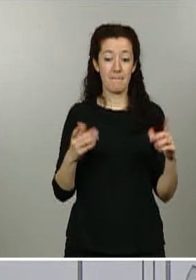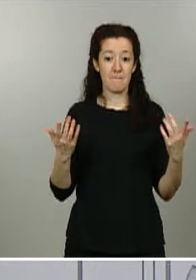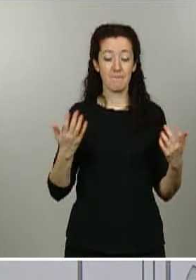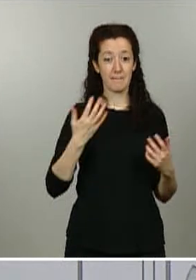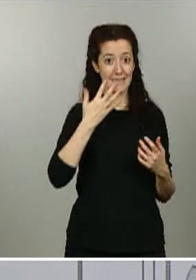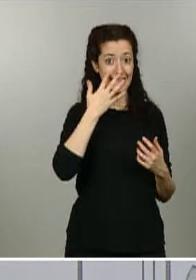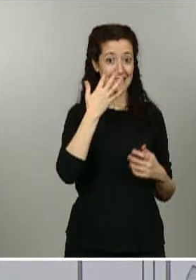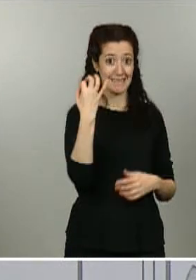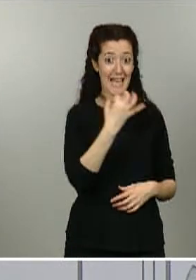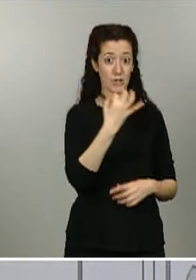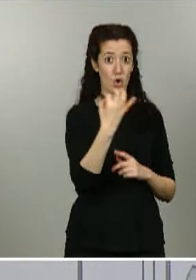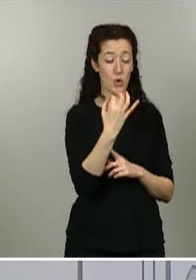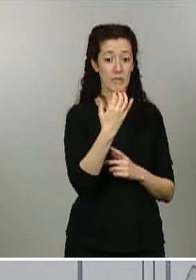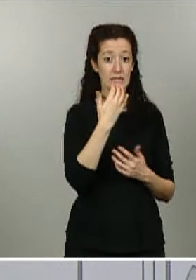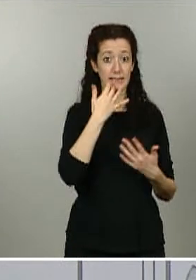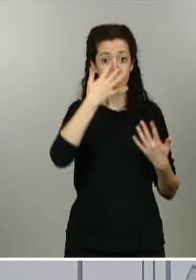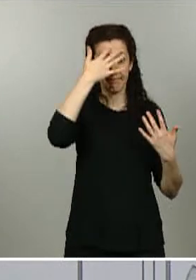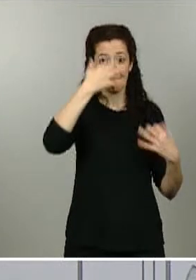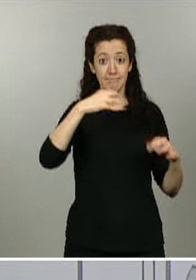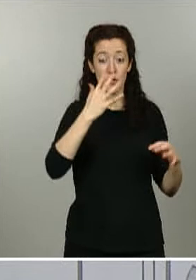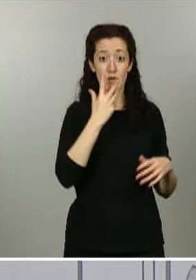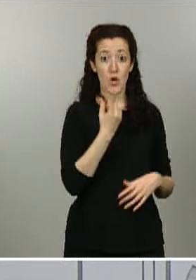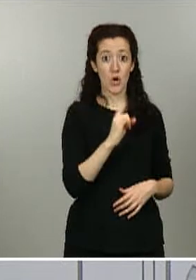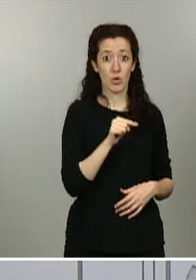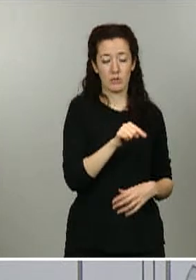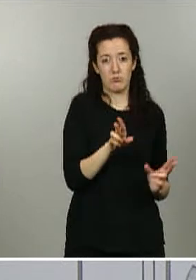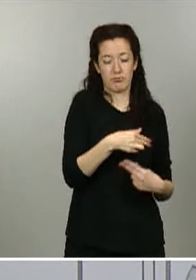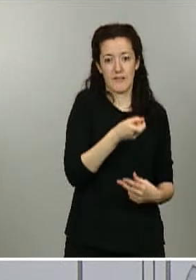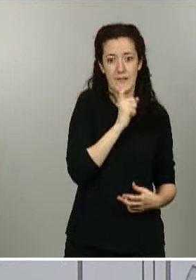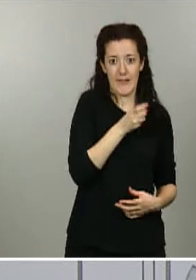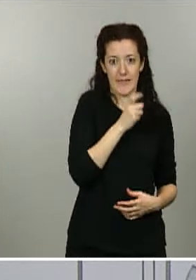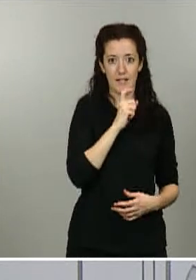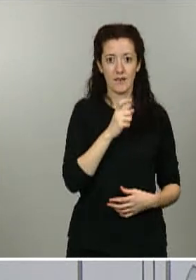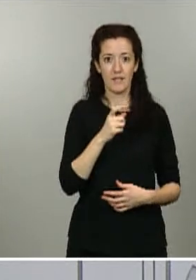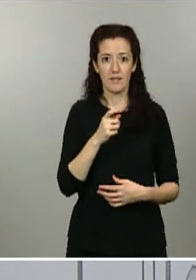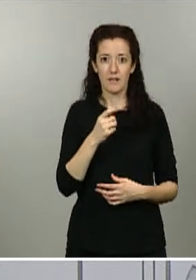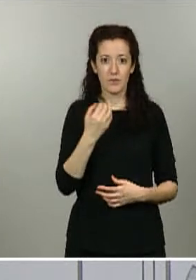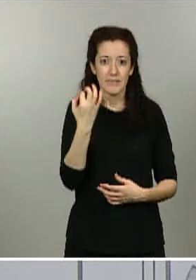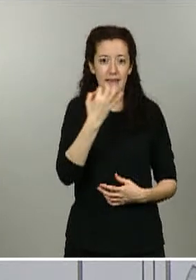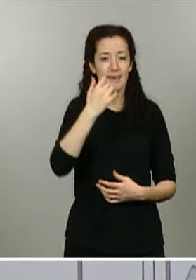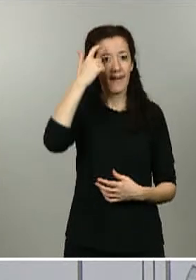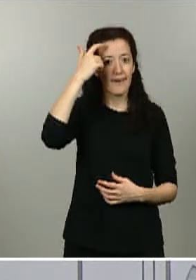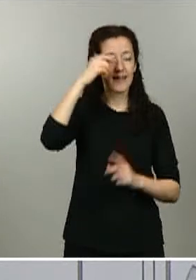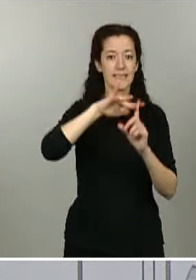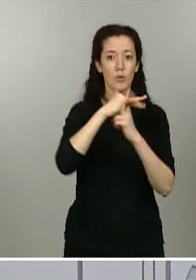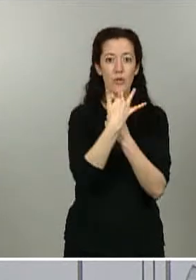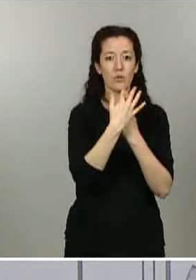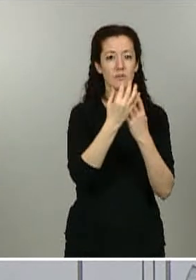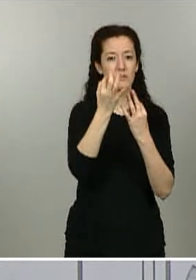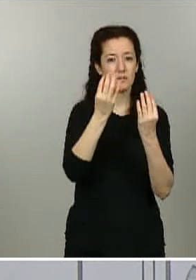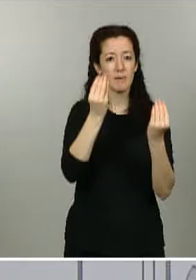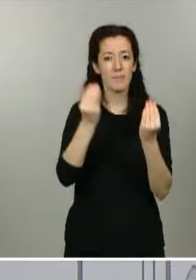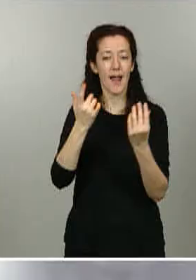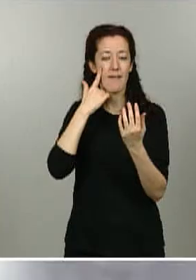cosa es evaluar puntualmente una situación muy concreta que requiere conocer más en detalle la situación de los pasajeros.